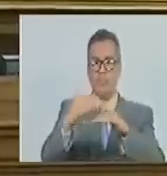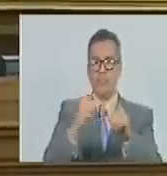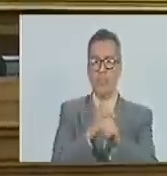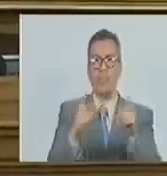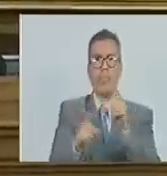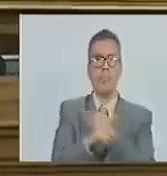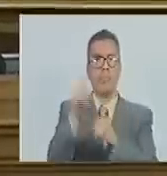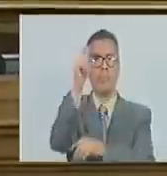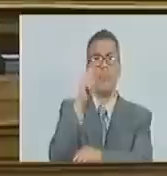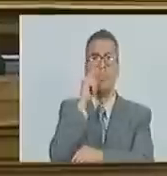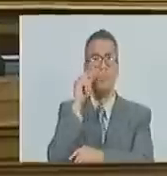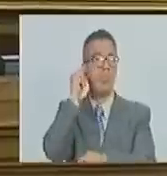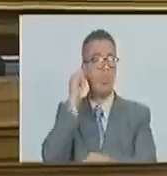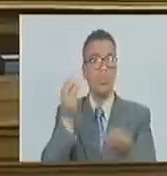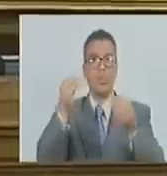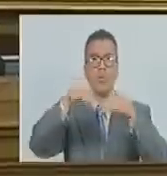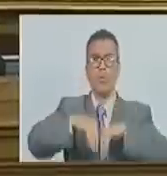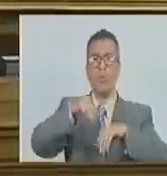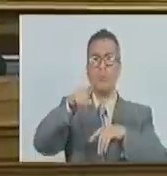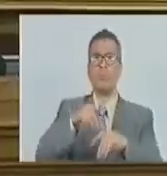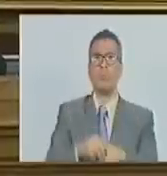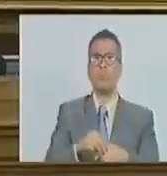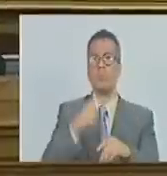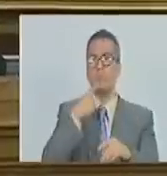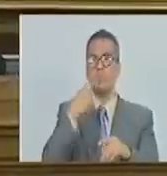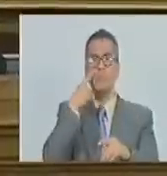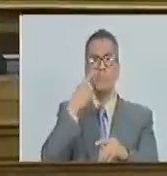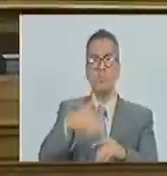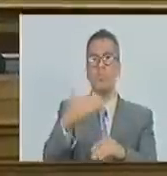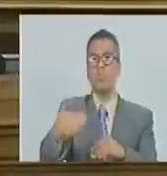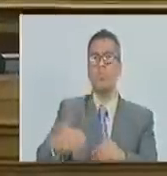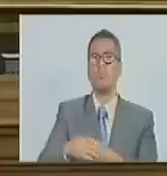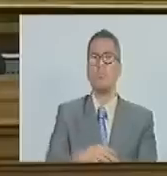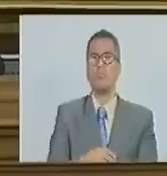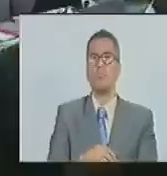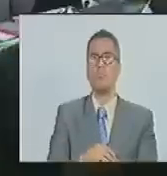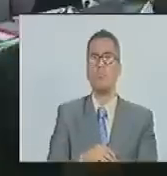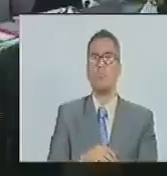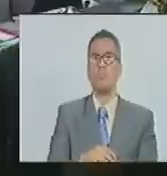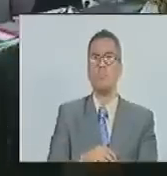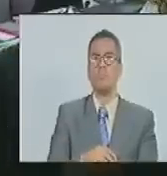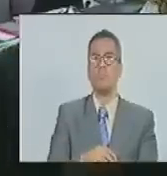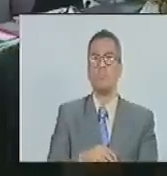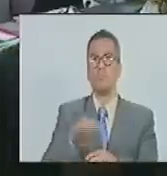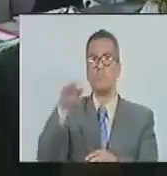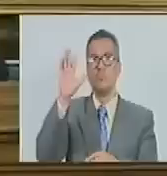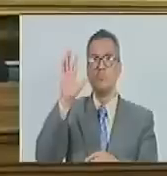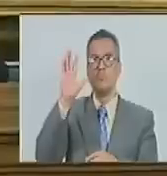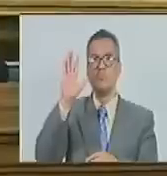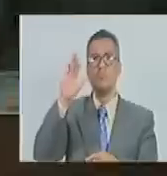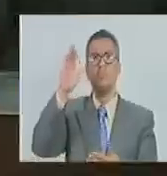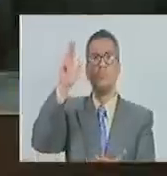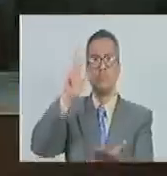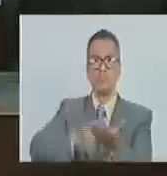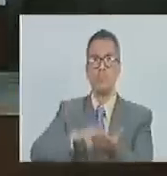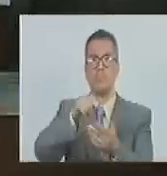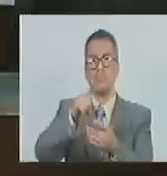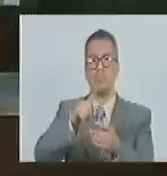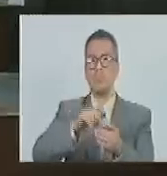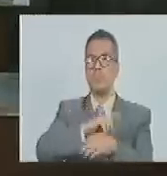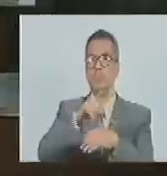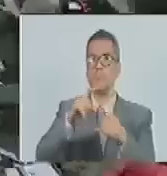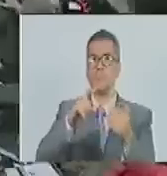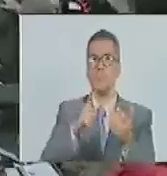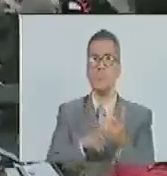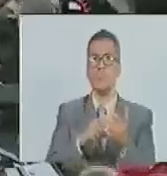Las diputadas y diputados que estén de acuerdo, señalarlo con la señal de, con la forma de costumbre, queda aprobado por